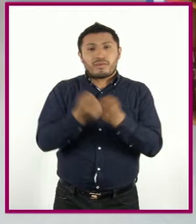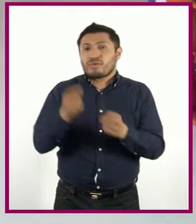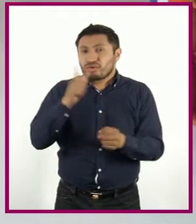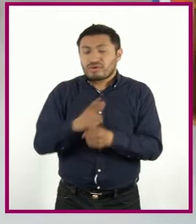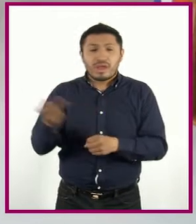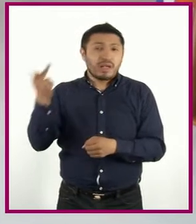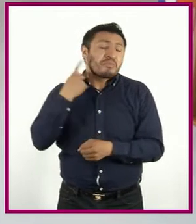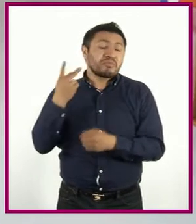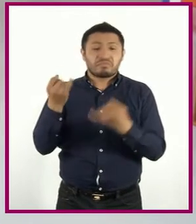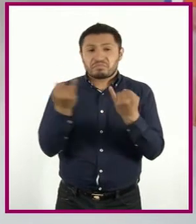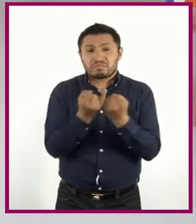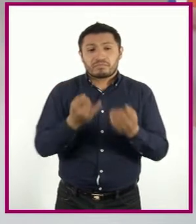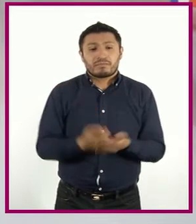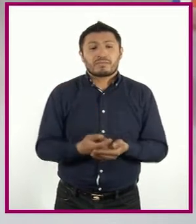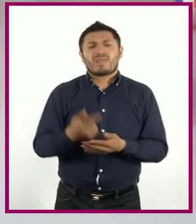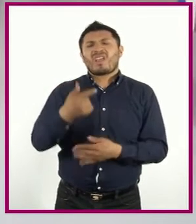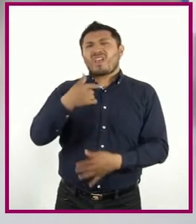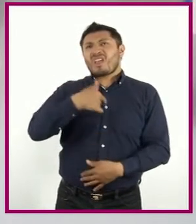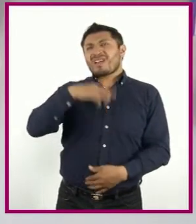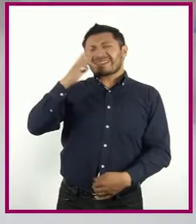político.